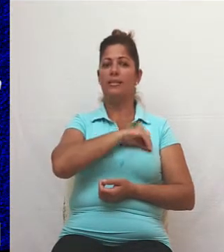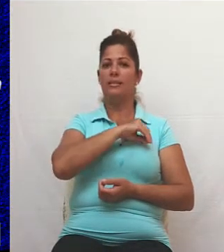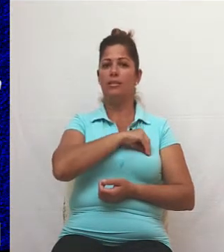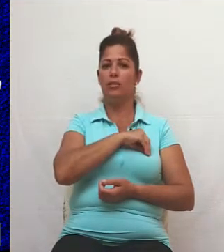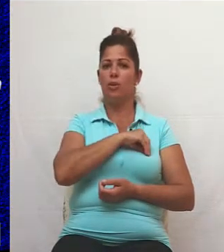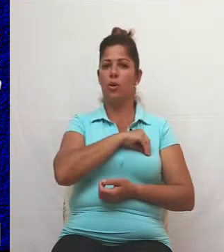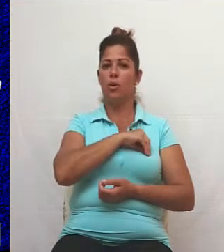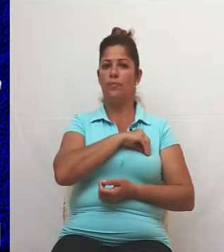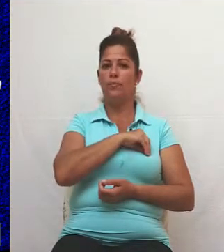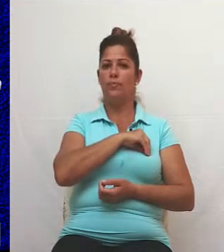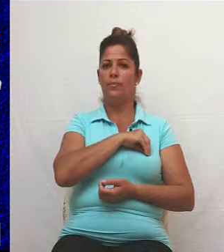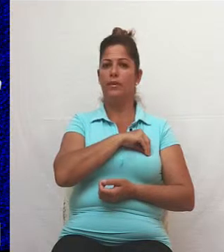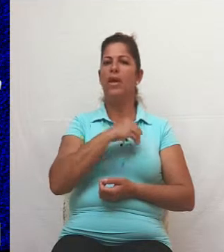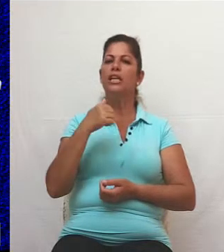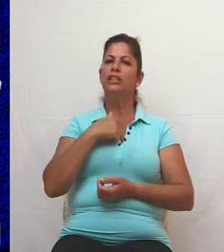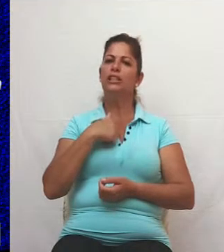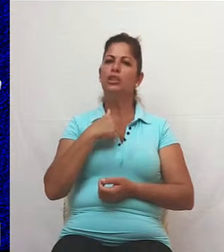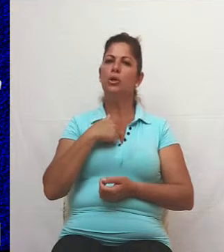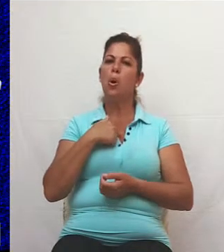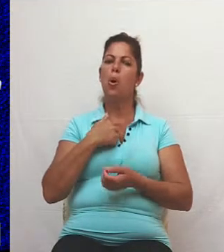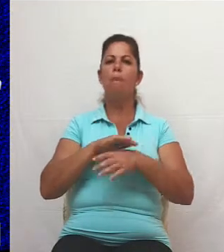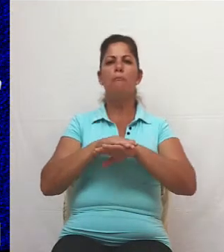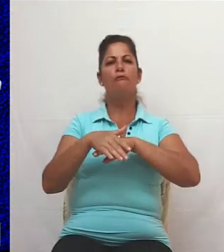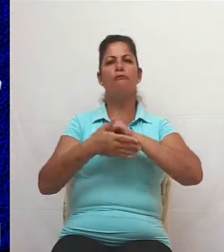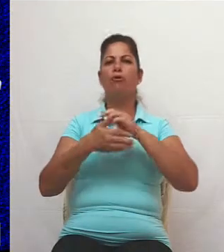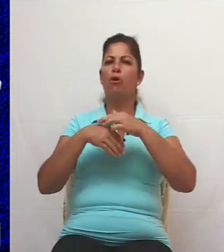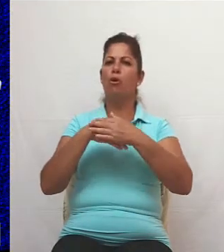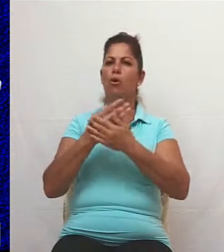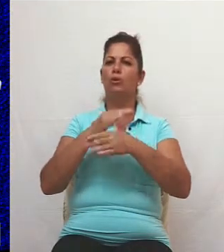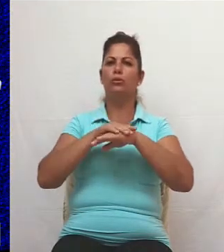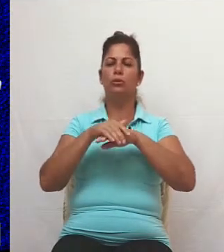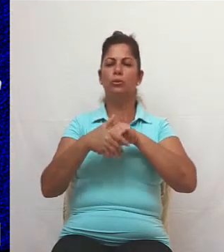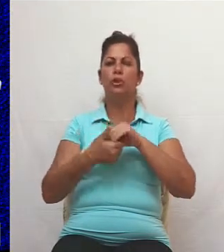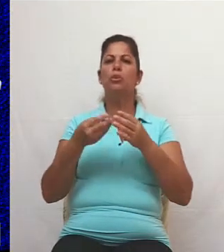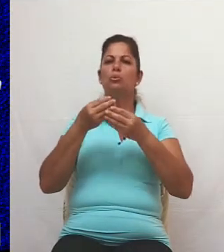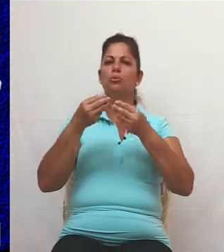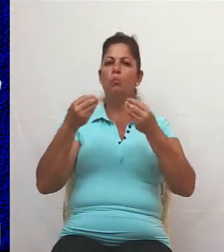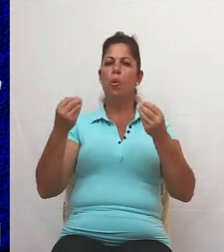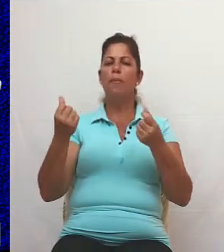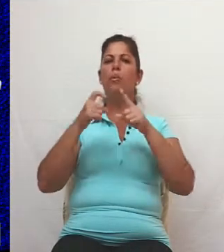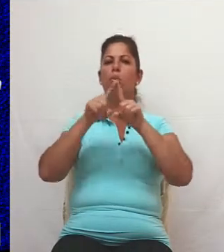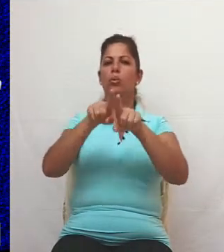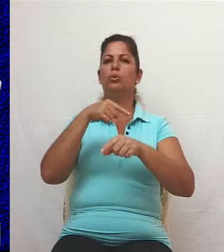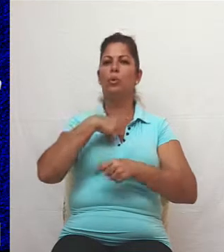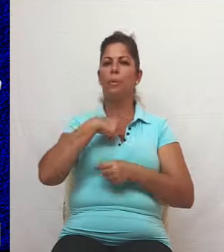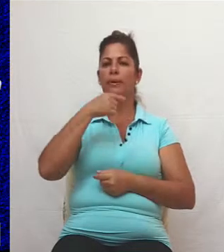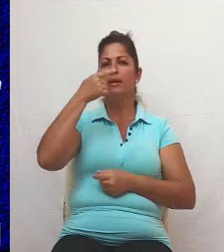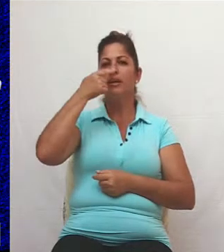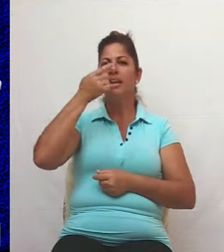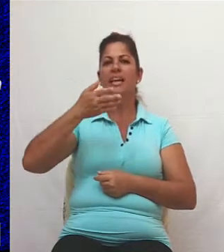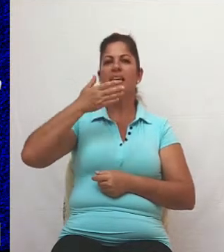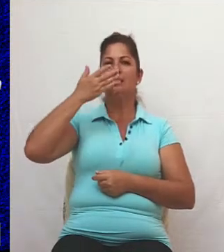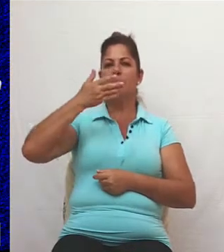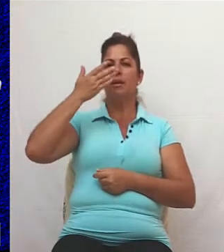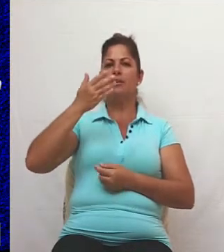atiendo a la sensación de que me froto las manos lentamente en armonía con mi